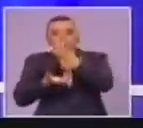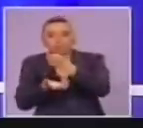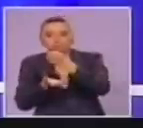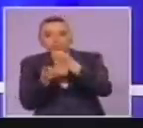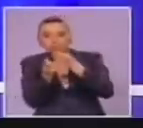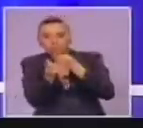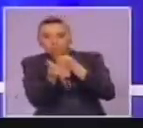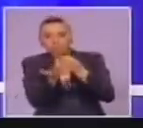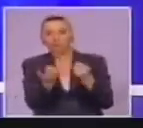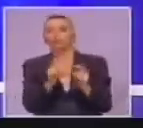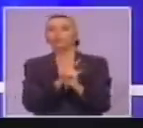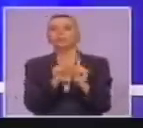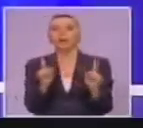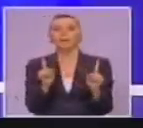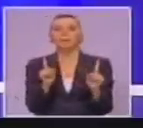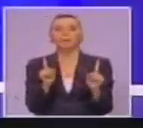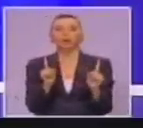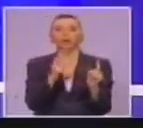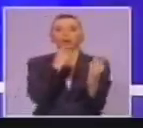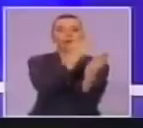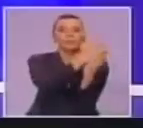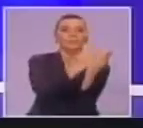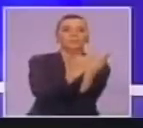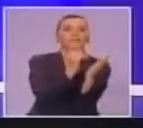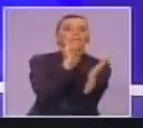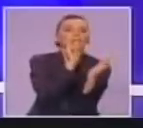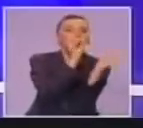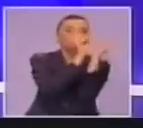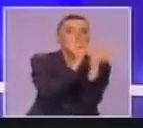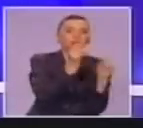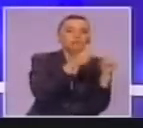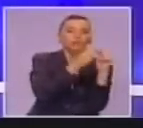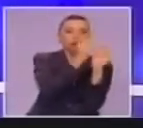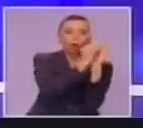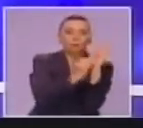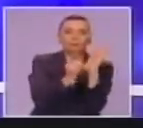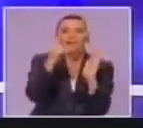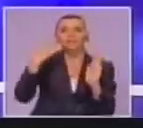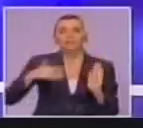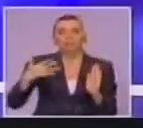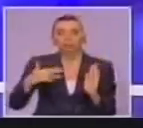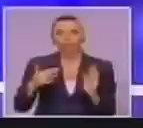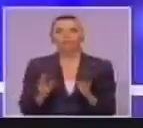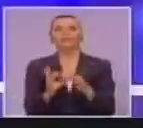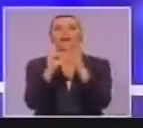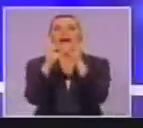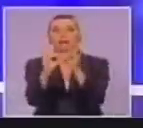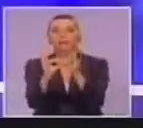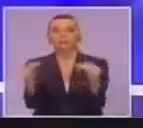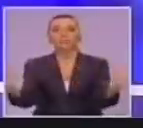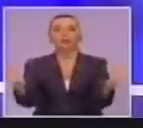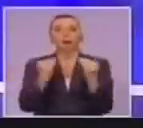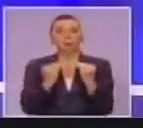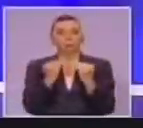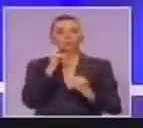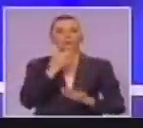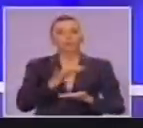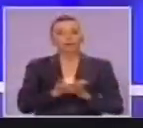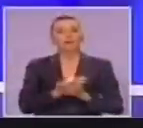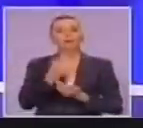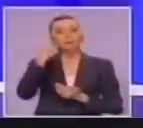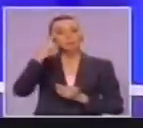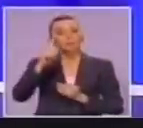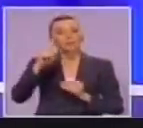y tampoco uno recibe el detalle, porque creo que es importante agradecer los apoyos que puedan existir, pero